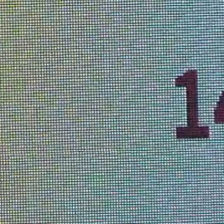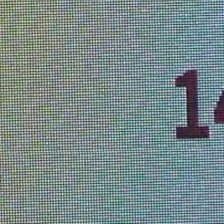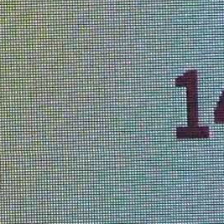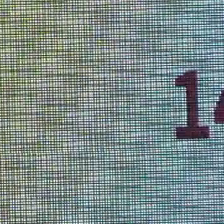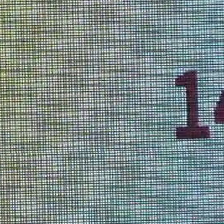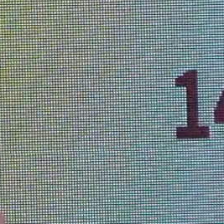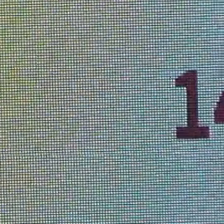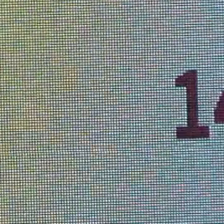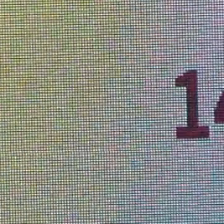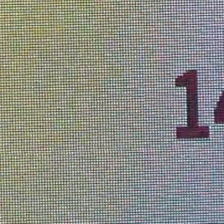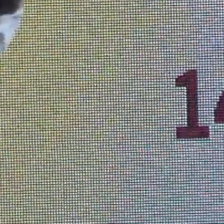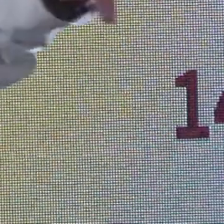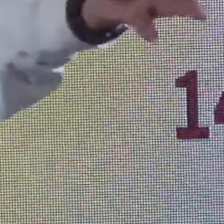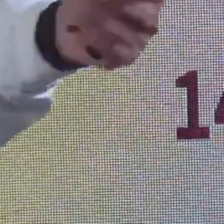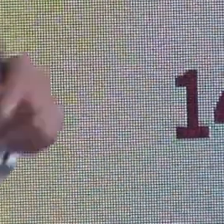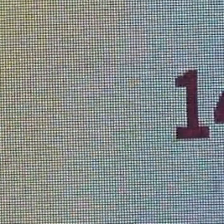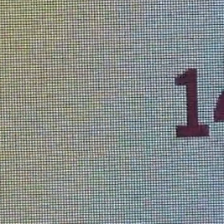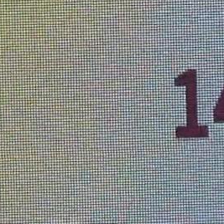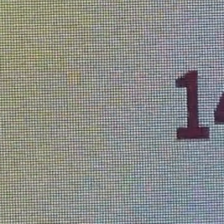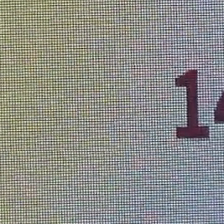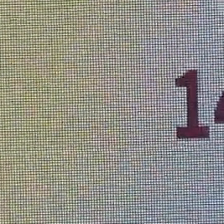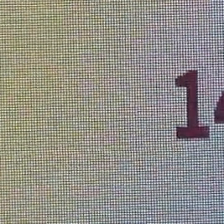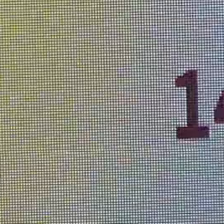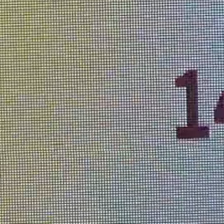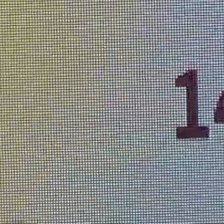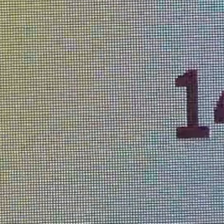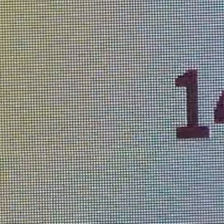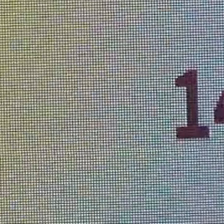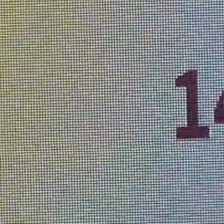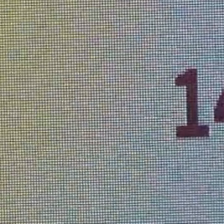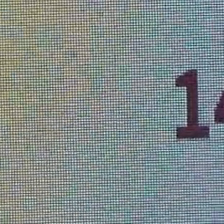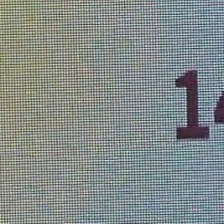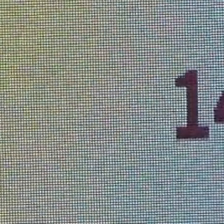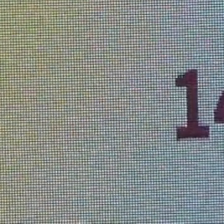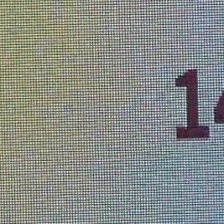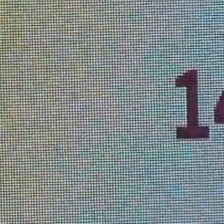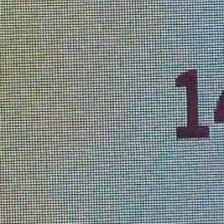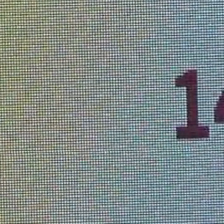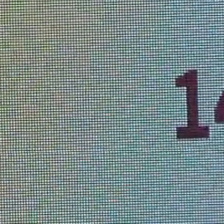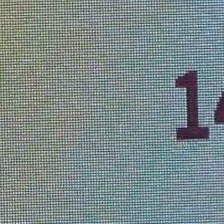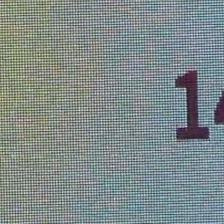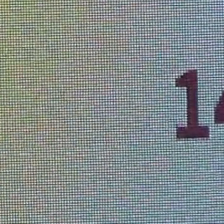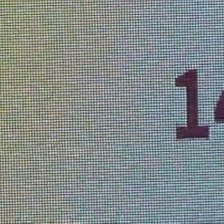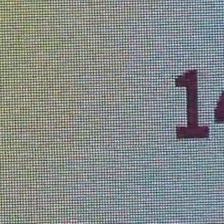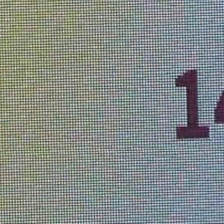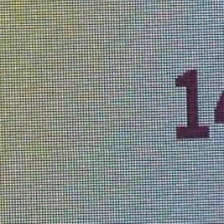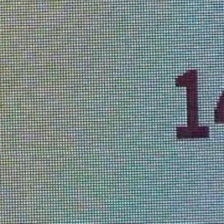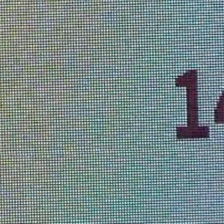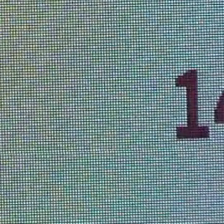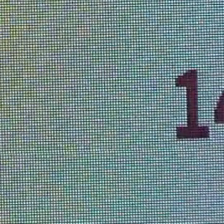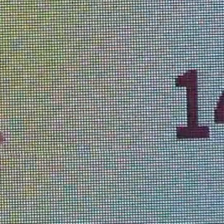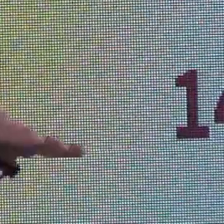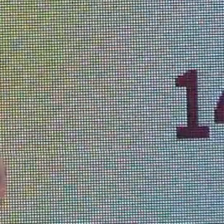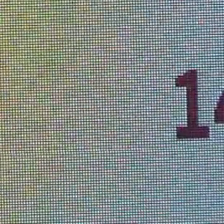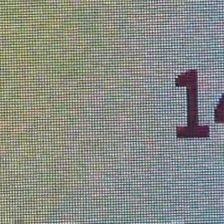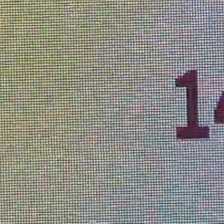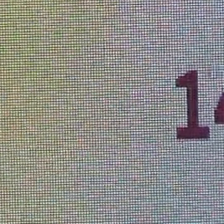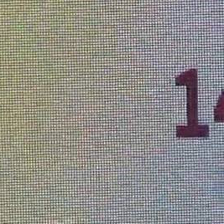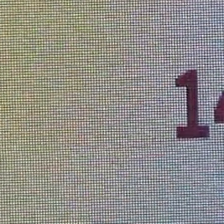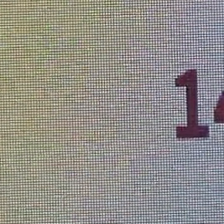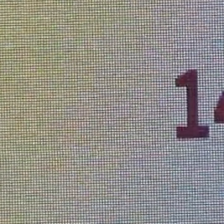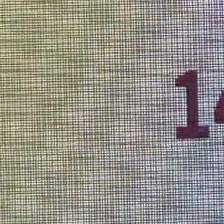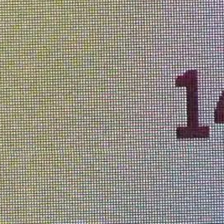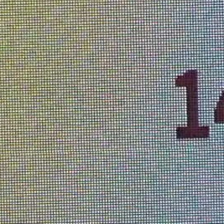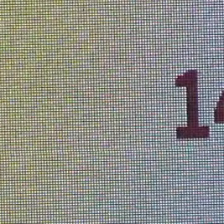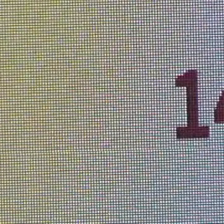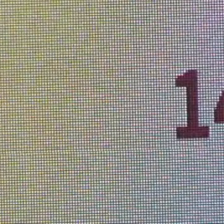Bien, repito. Buenas tardes a todas, a todos. Y repito lo que dije hace una semana aquí en el Zócalo en dos